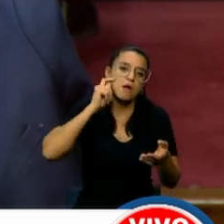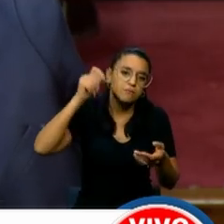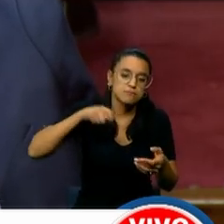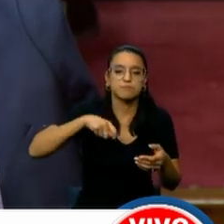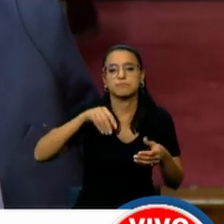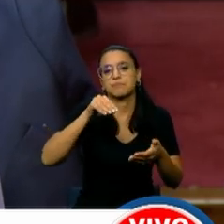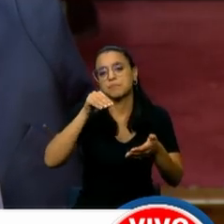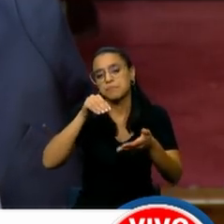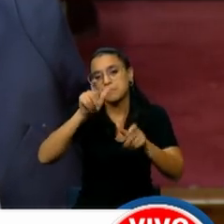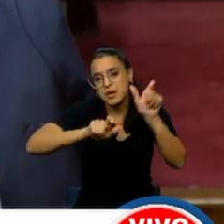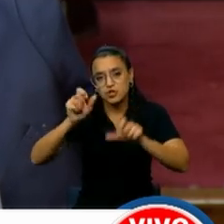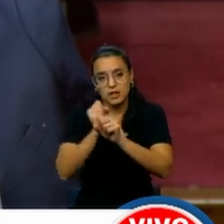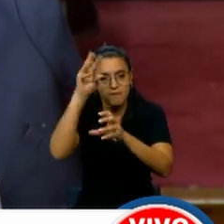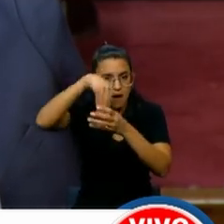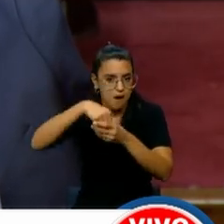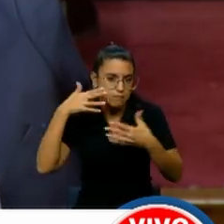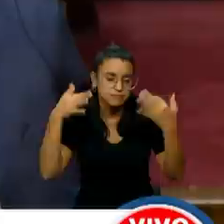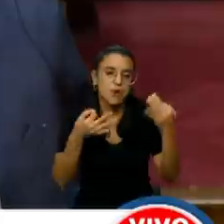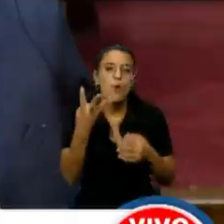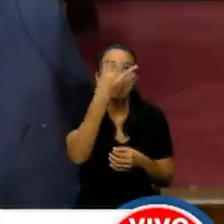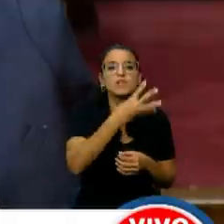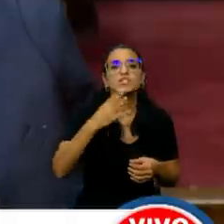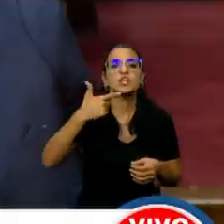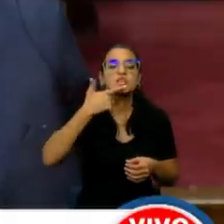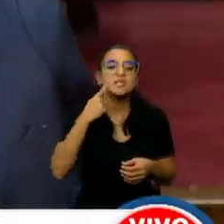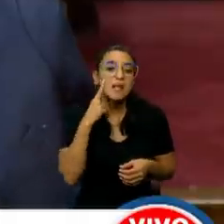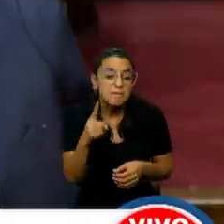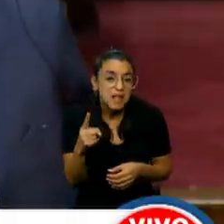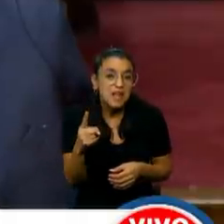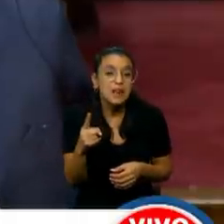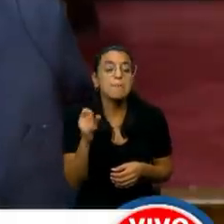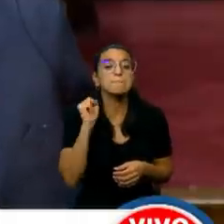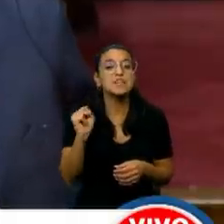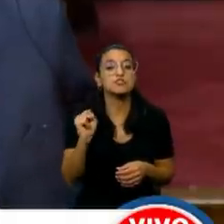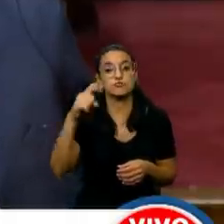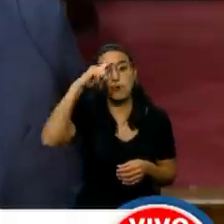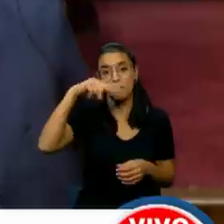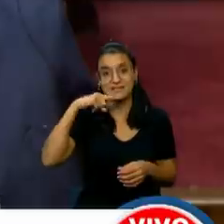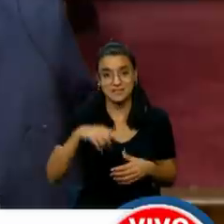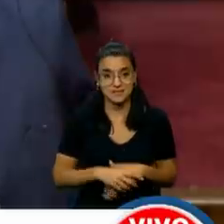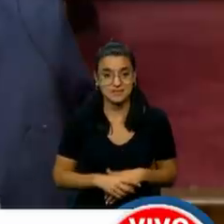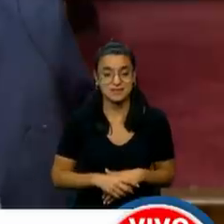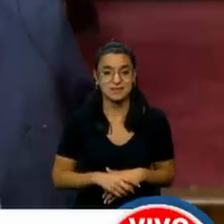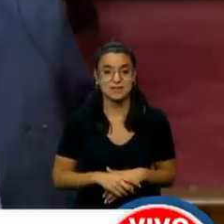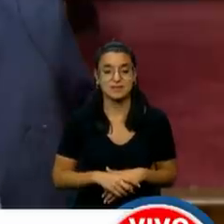o empleados de poder judicial es decir 417 mil pesos por mes